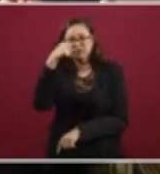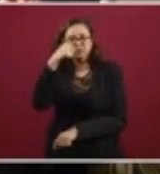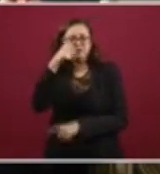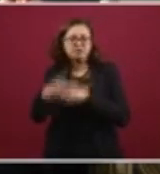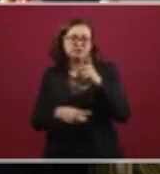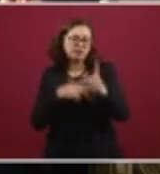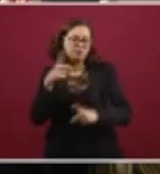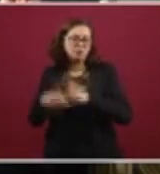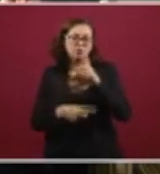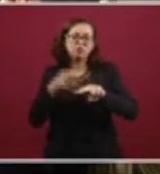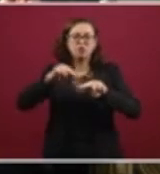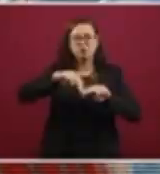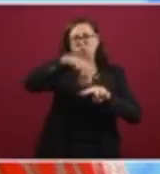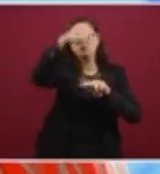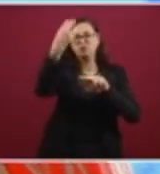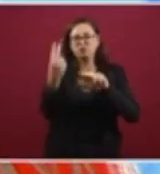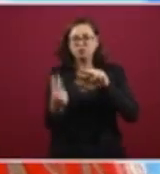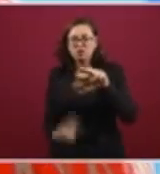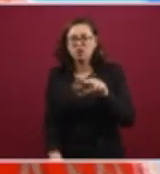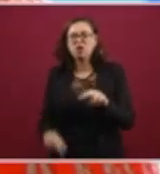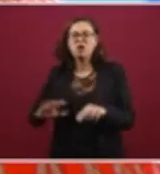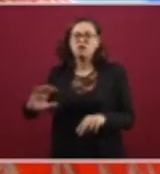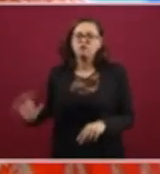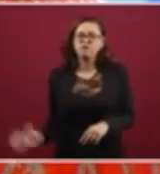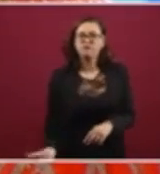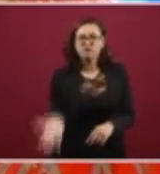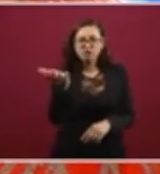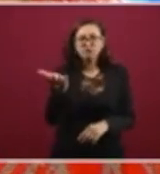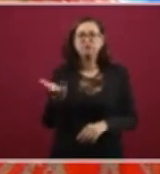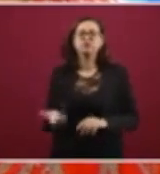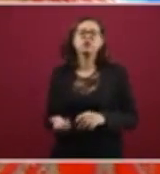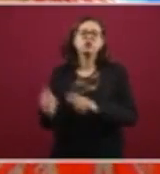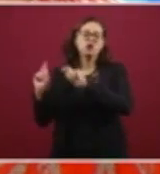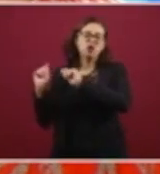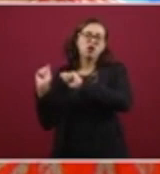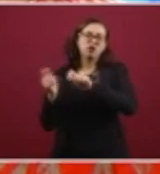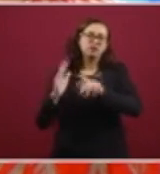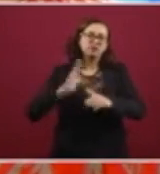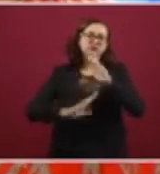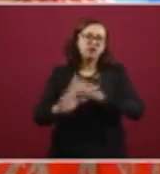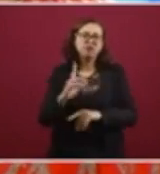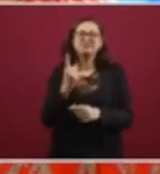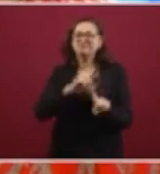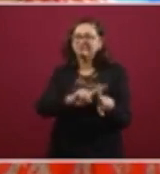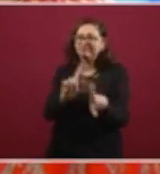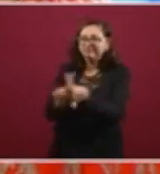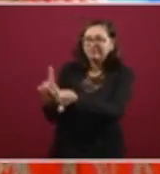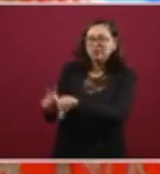país, como los clavados, el frontón, el taekwondo, que pues mantuvieron su